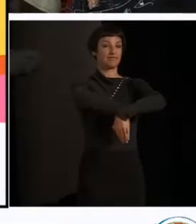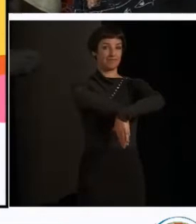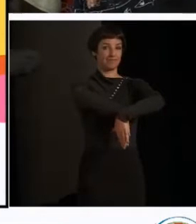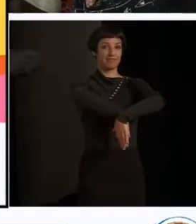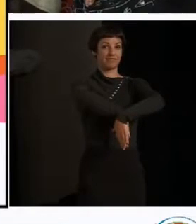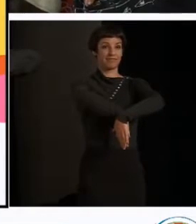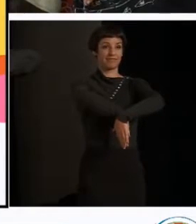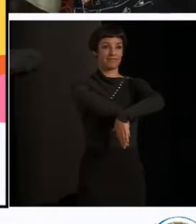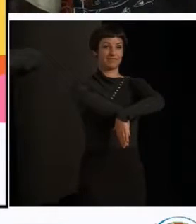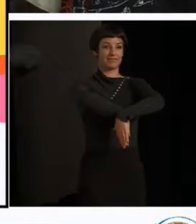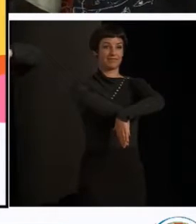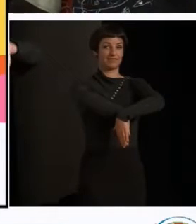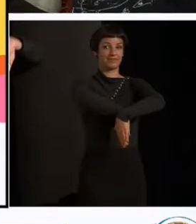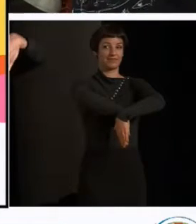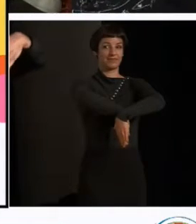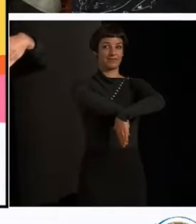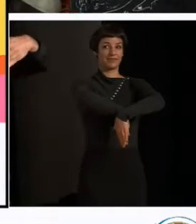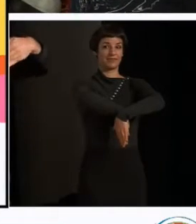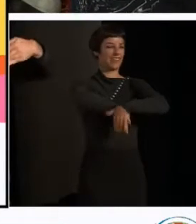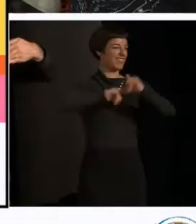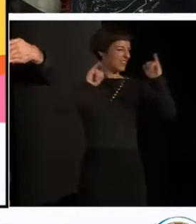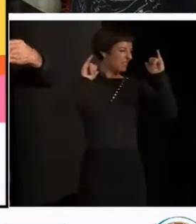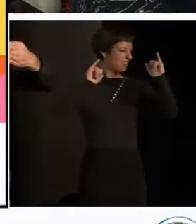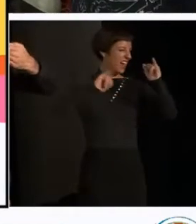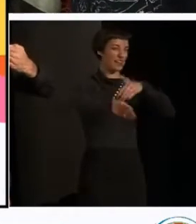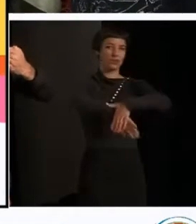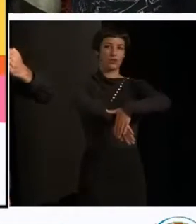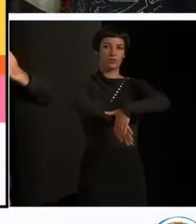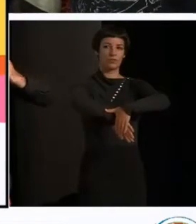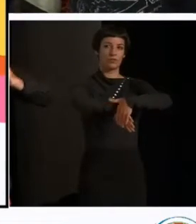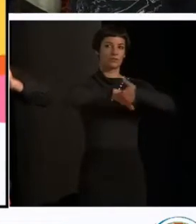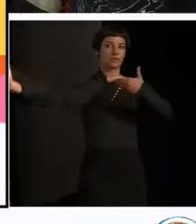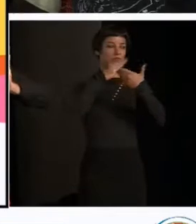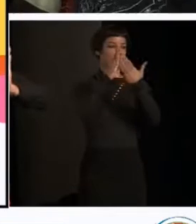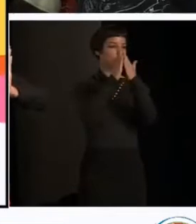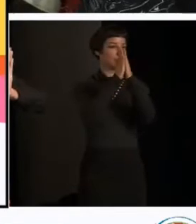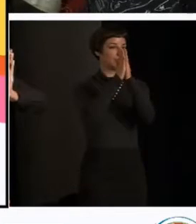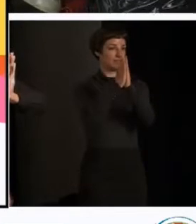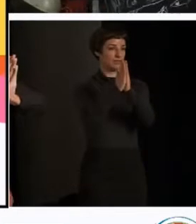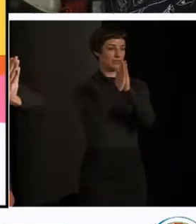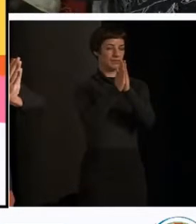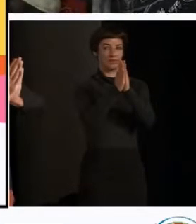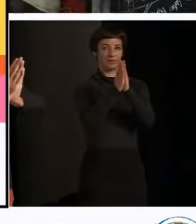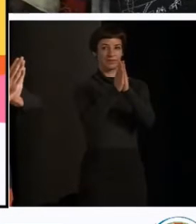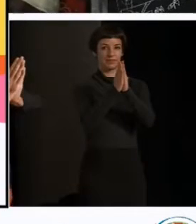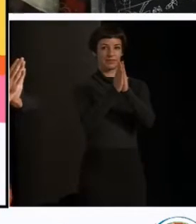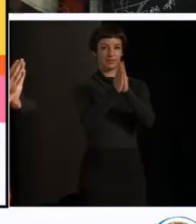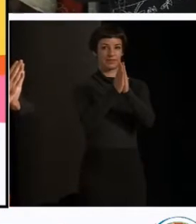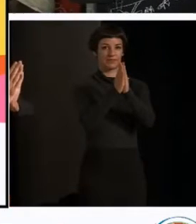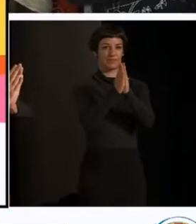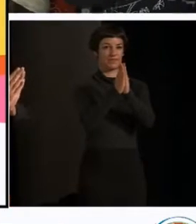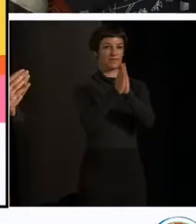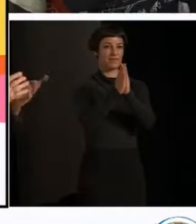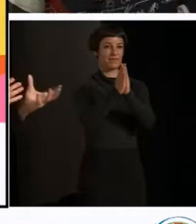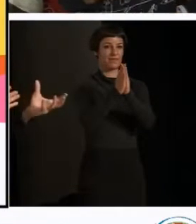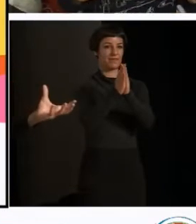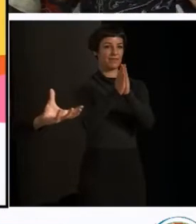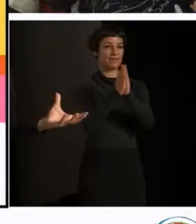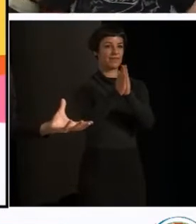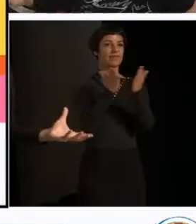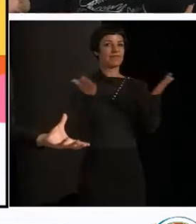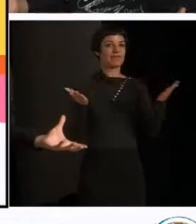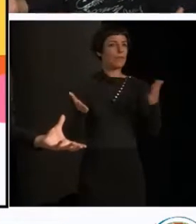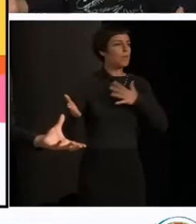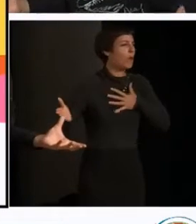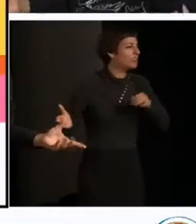Eso es. Disfrutando ahí y giramos yemas de dedos. L, ¿es o